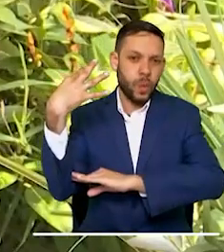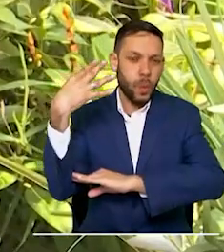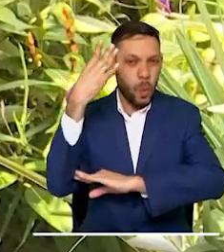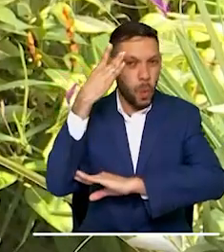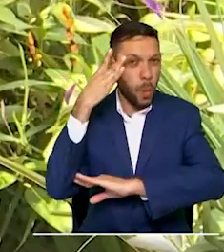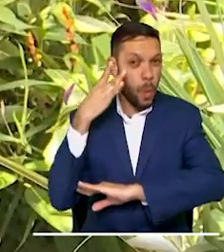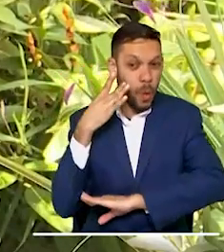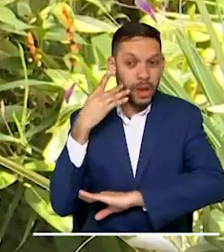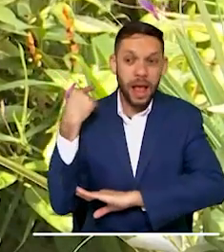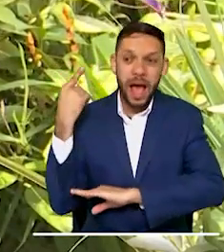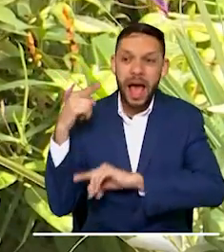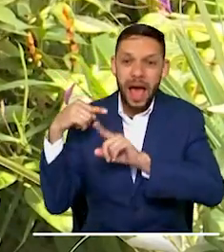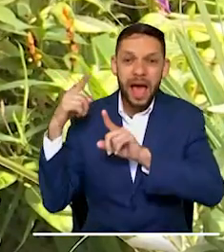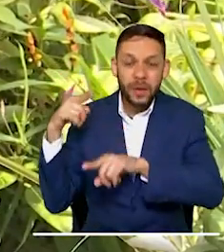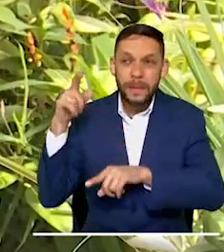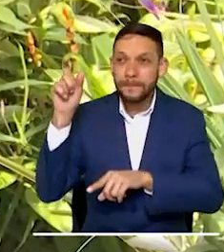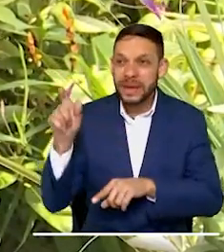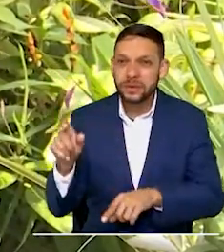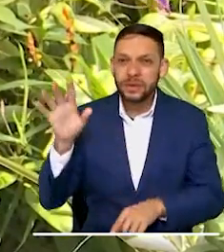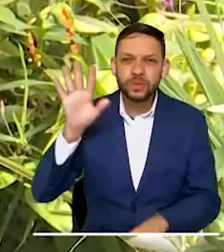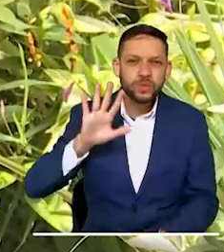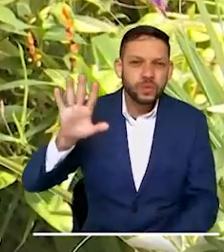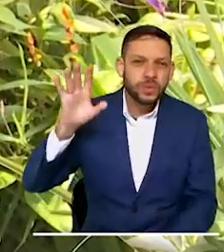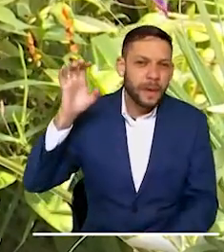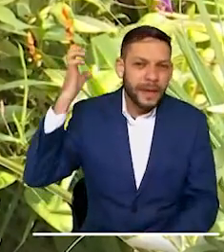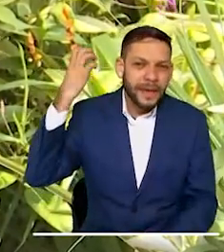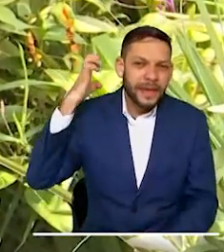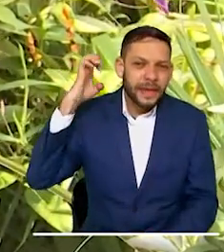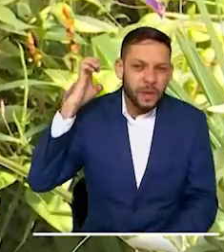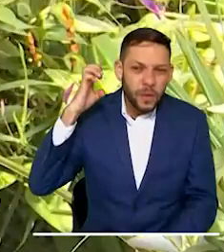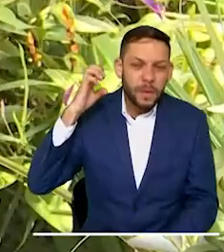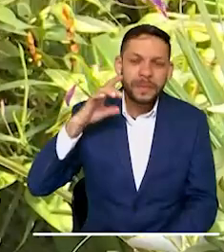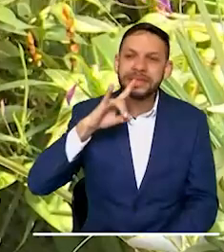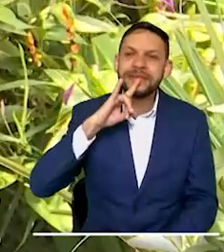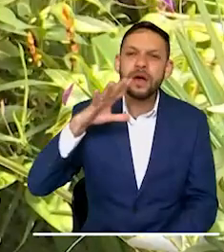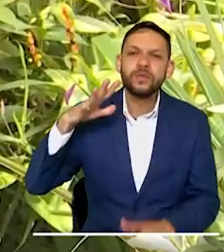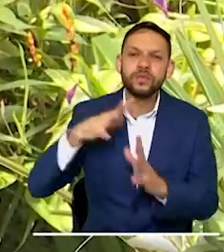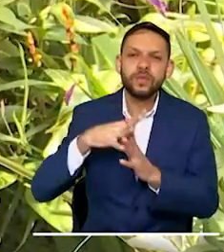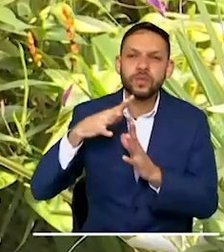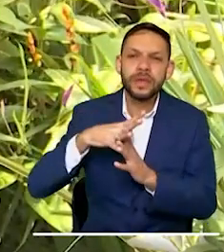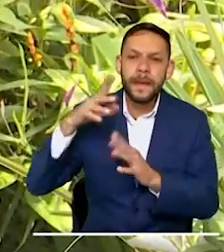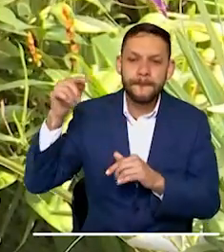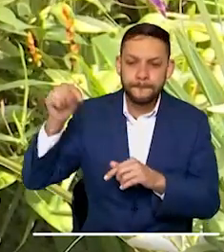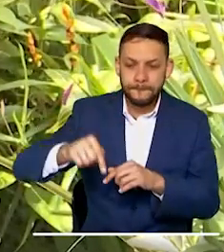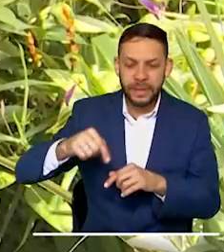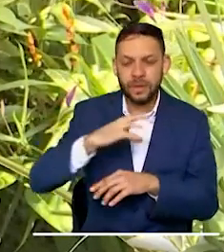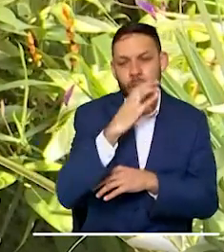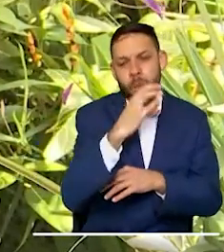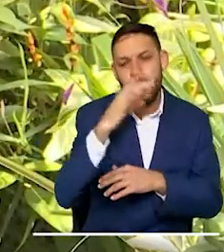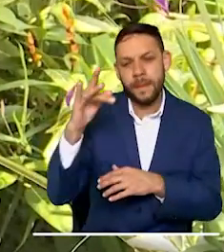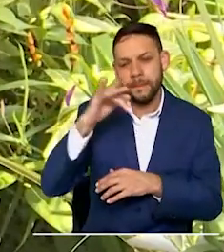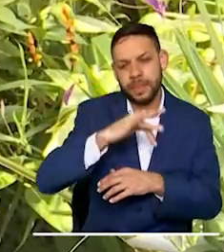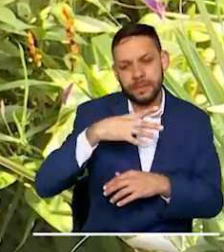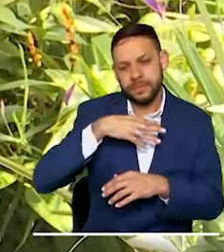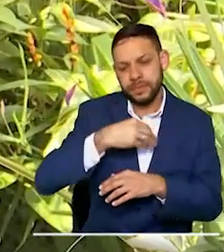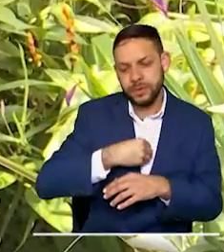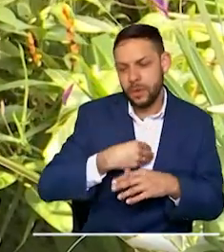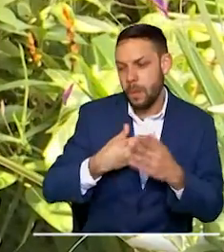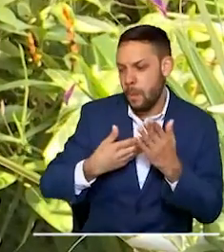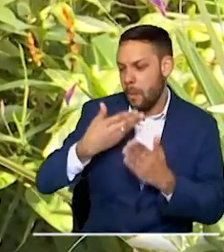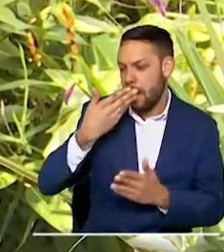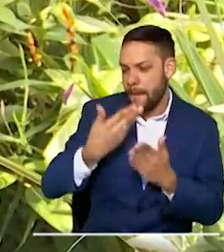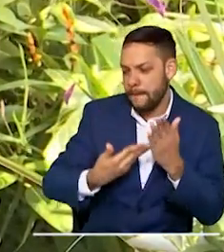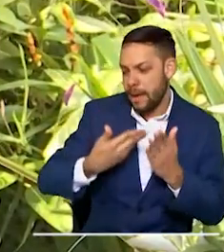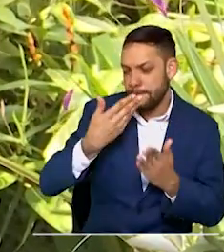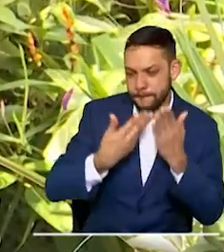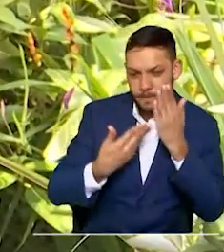que vienen de esos países a consultas acá con nosotros, generalmente se les hace esas dos pruebas,